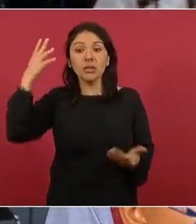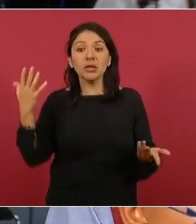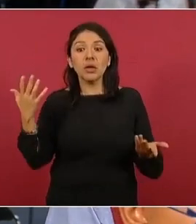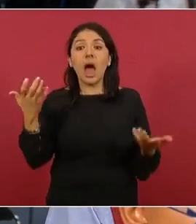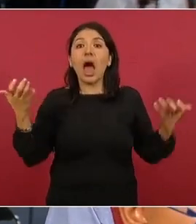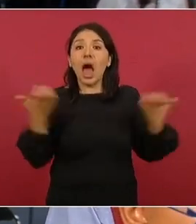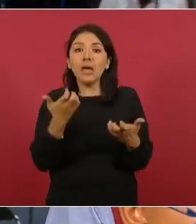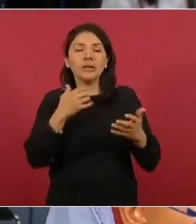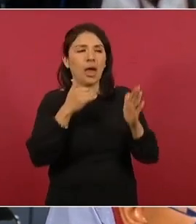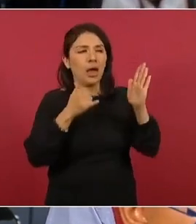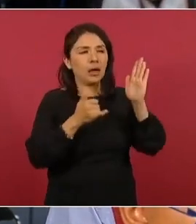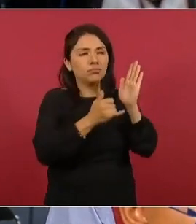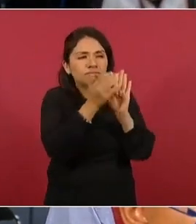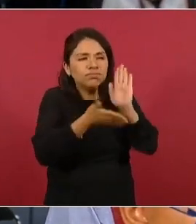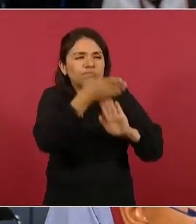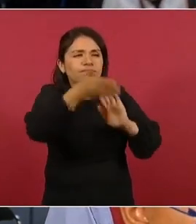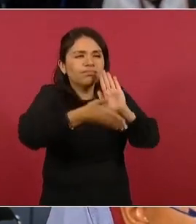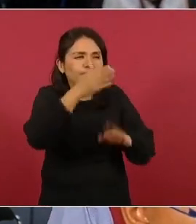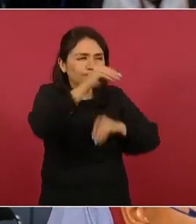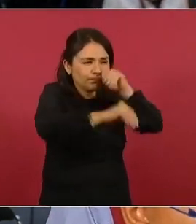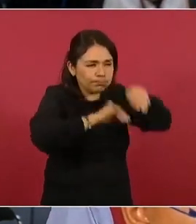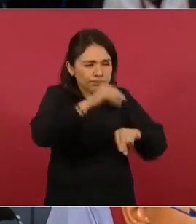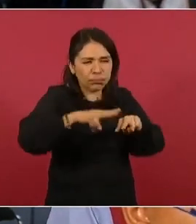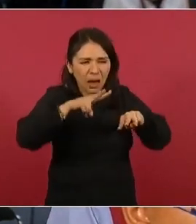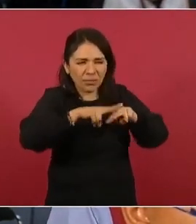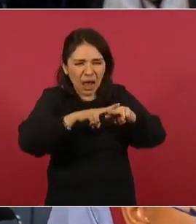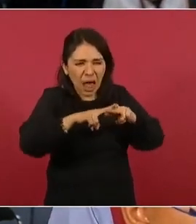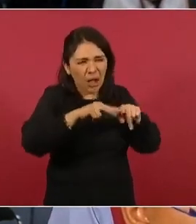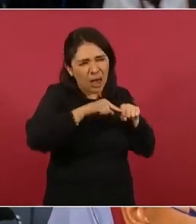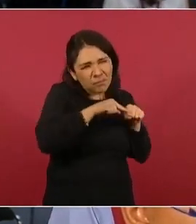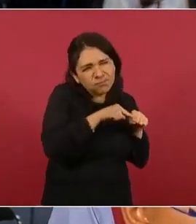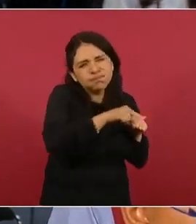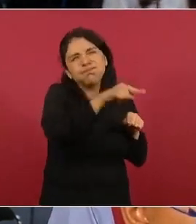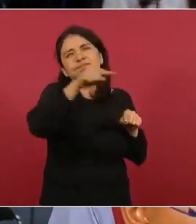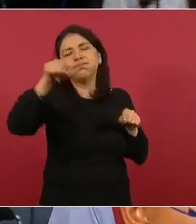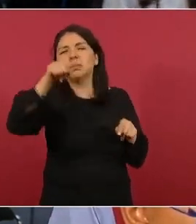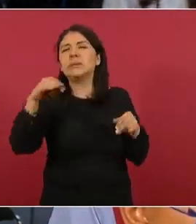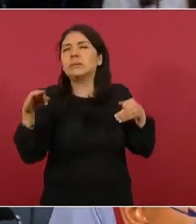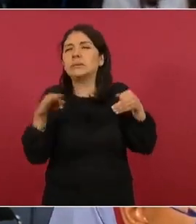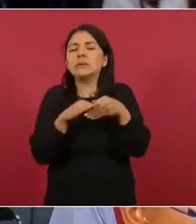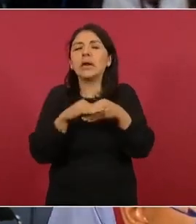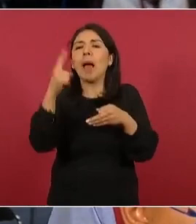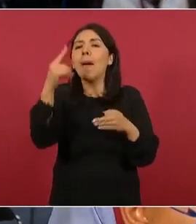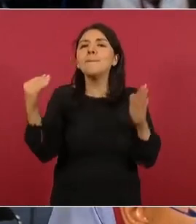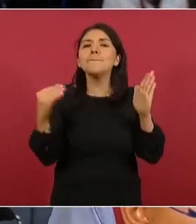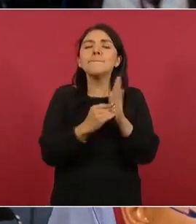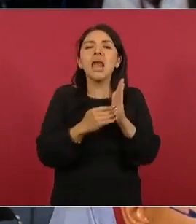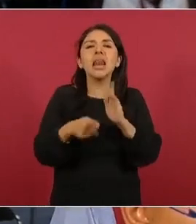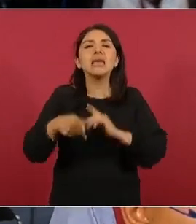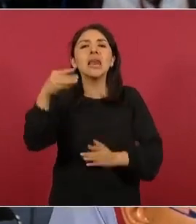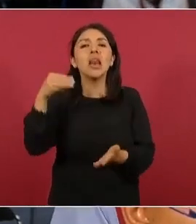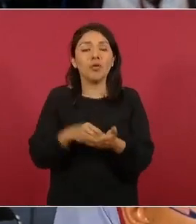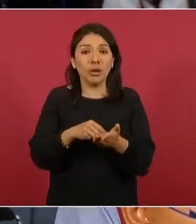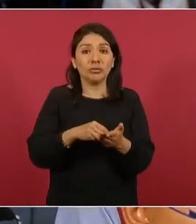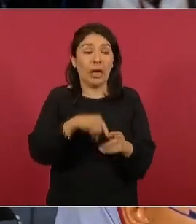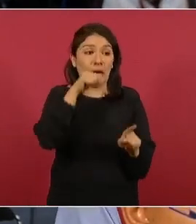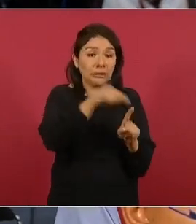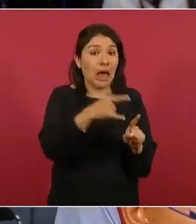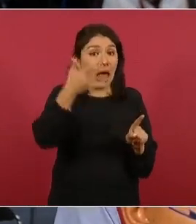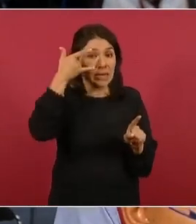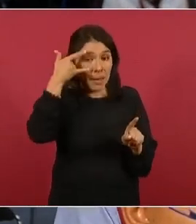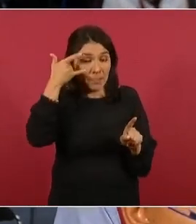hicieron vías casi de 1000 kilómetros entre Campeche